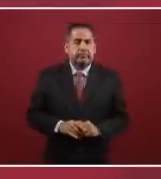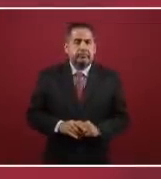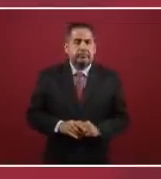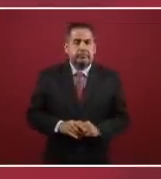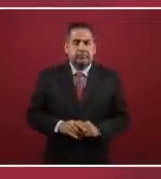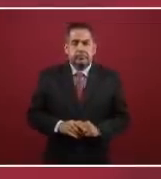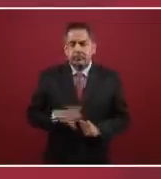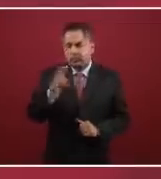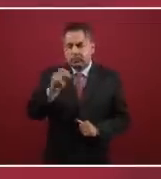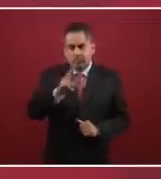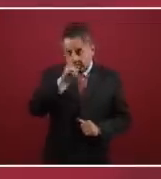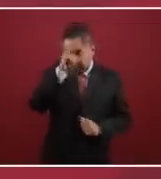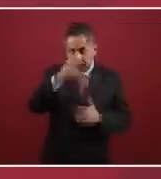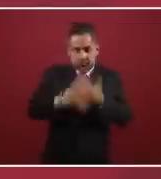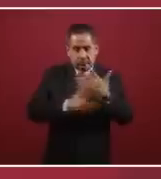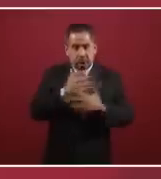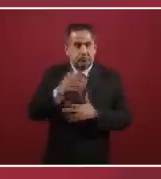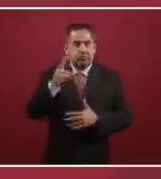No violencia.